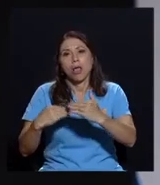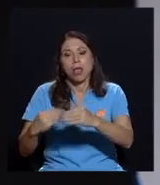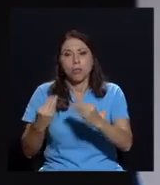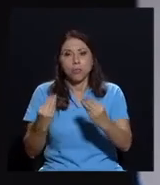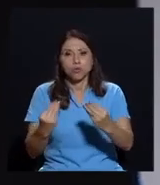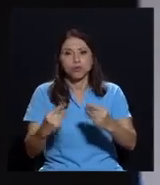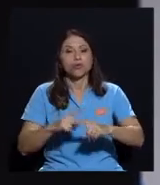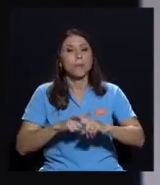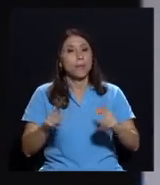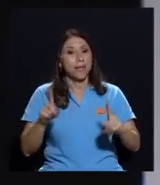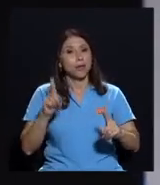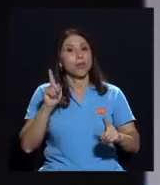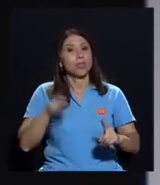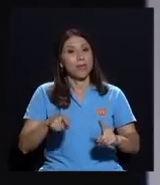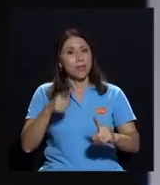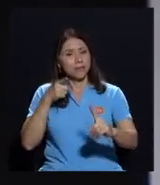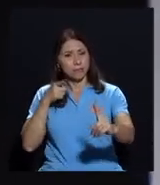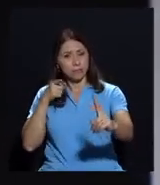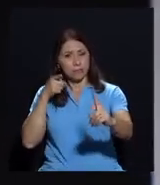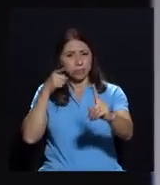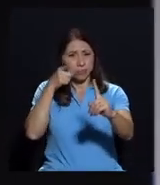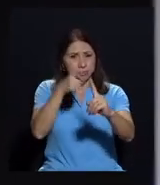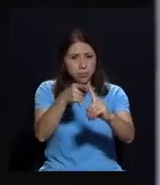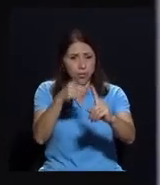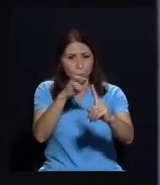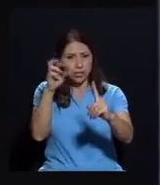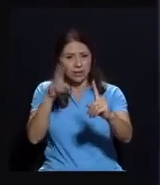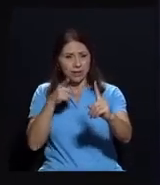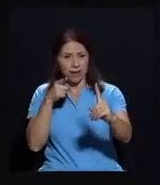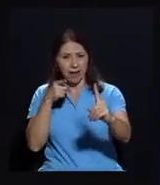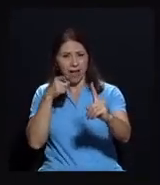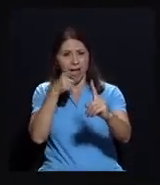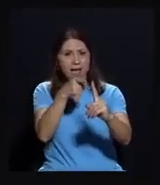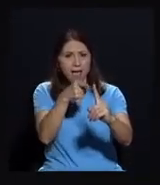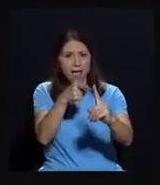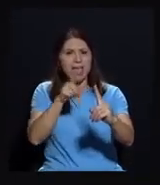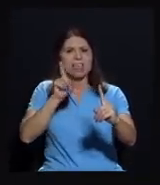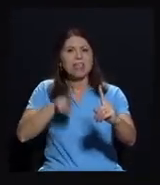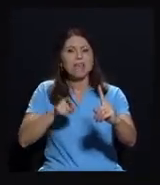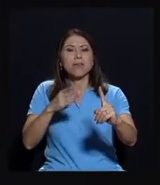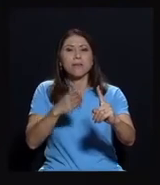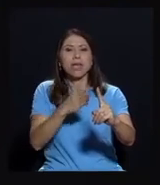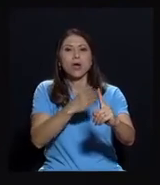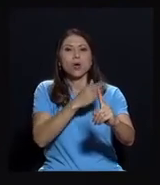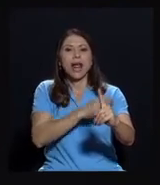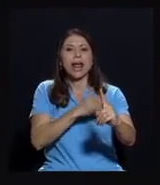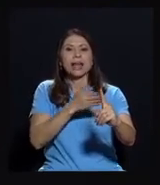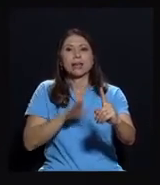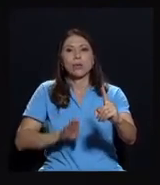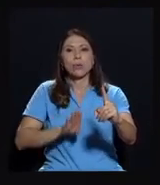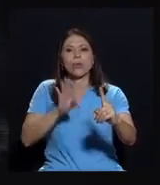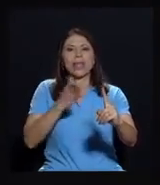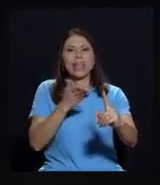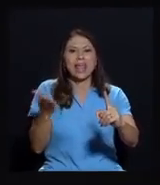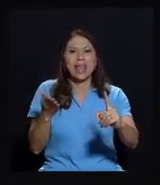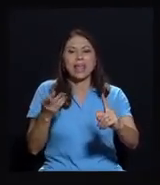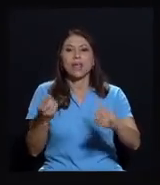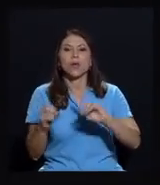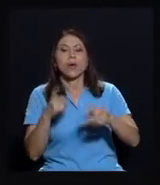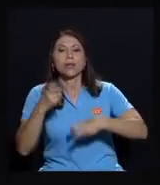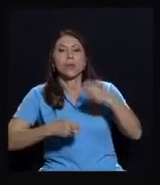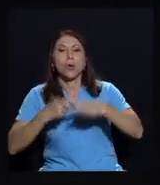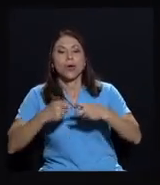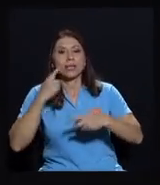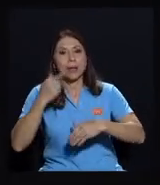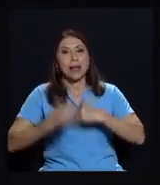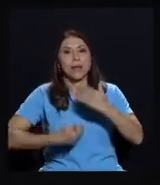sí creo que hay que señalar un derrotero a costa rica de que debe mejorar y que broncas cómo sacar esto